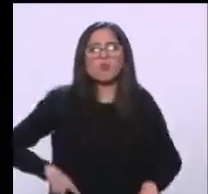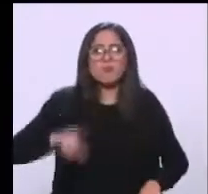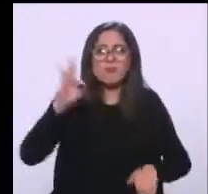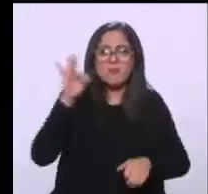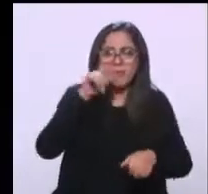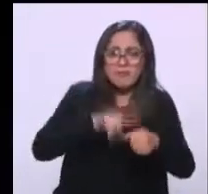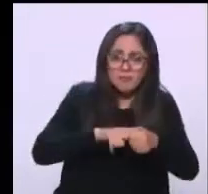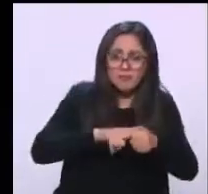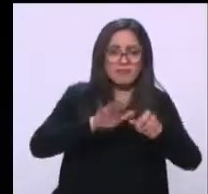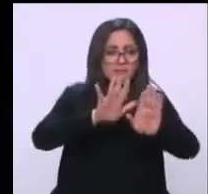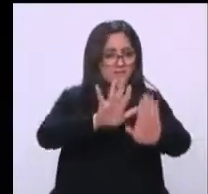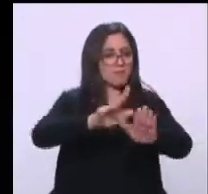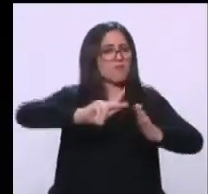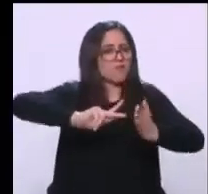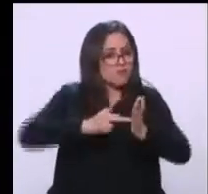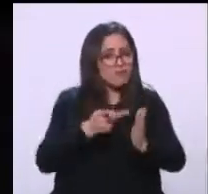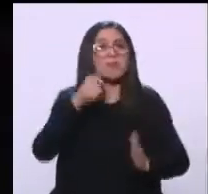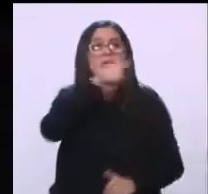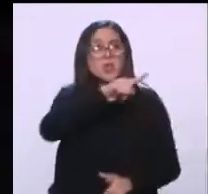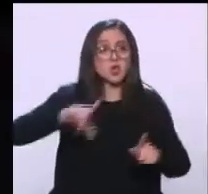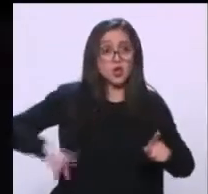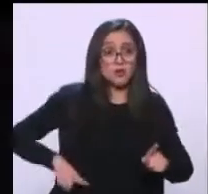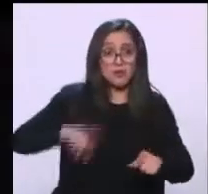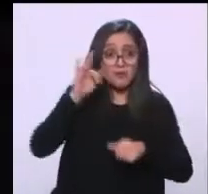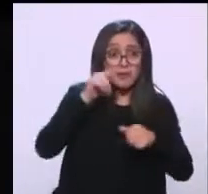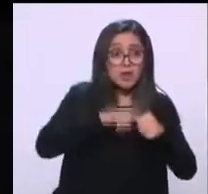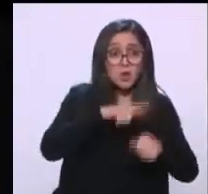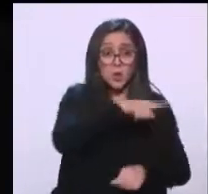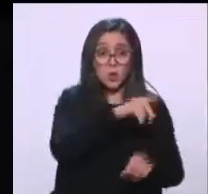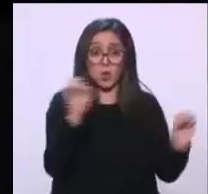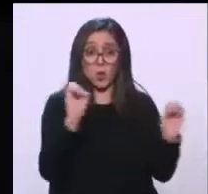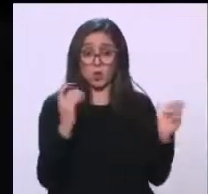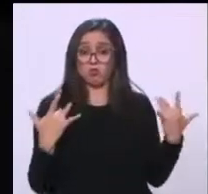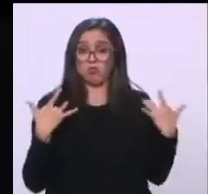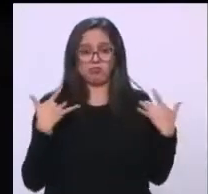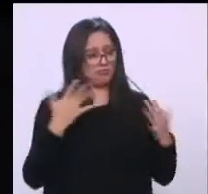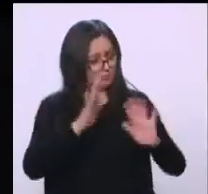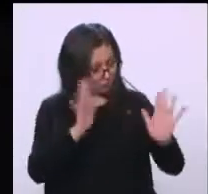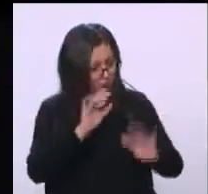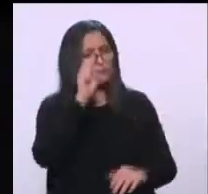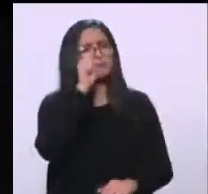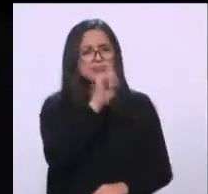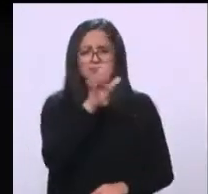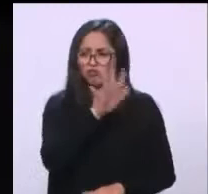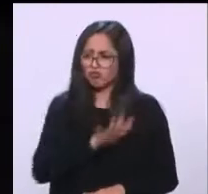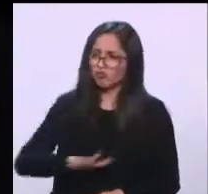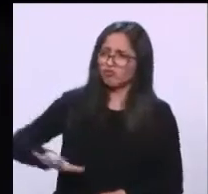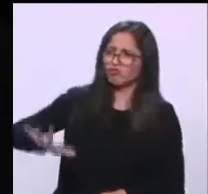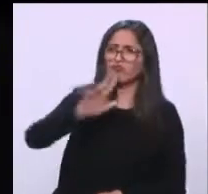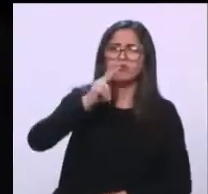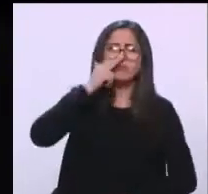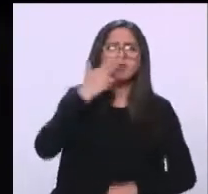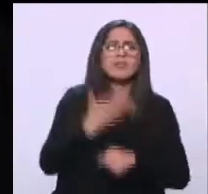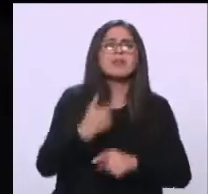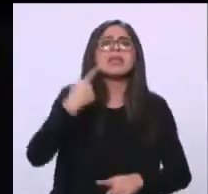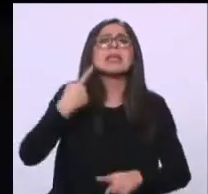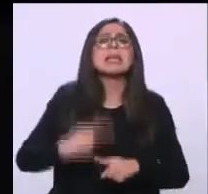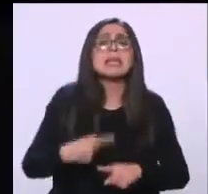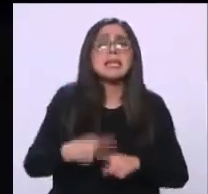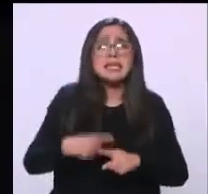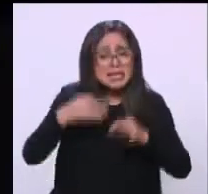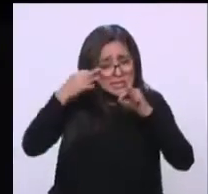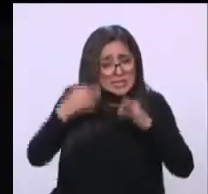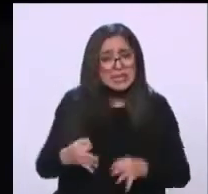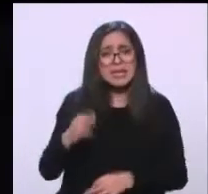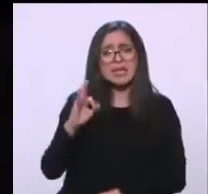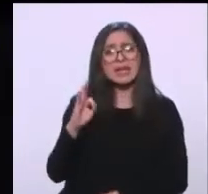gobierno federal no tenga una responsabilidad, simplemente que es compartida y que quien tiene los dientes para investigar estas cosas son las fiscalías,